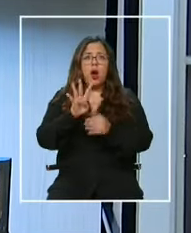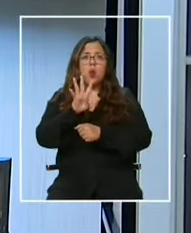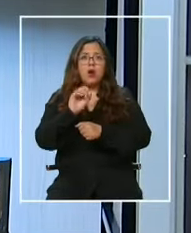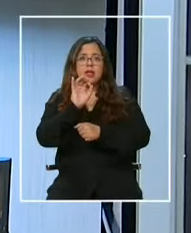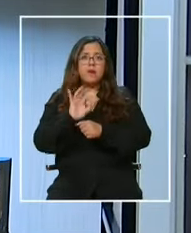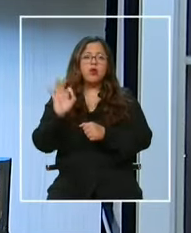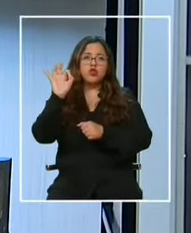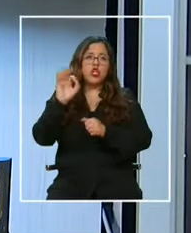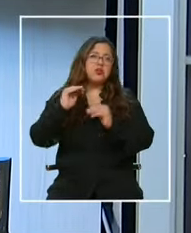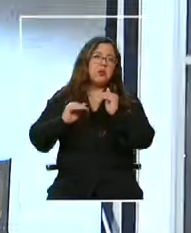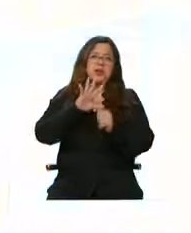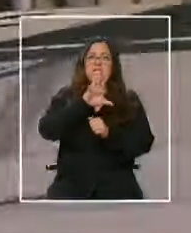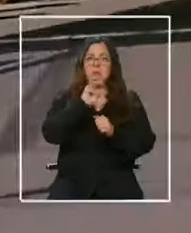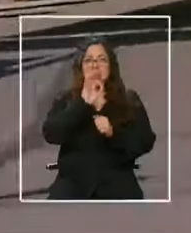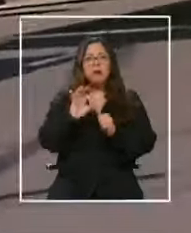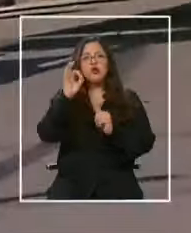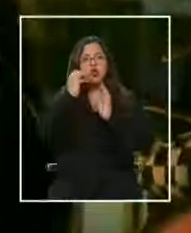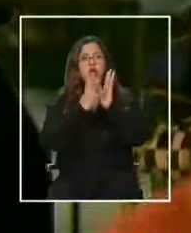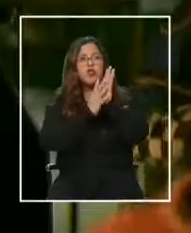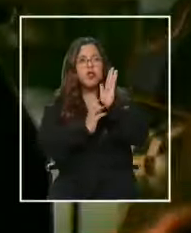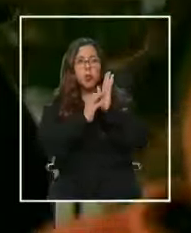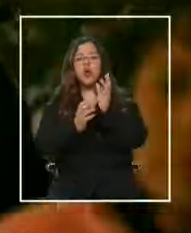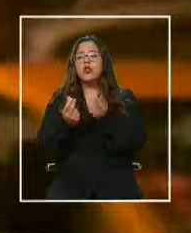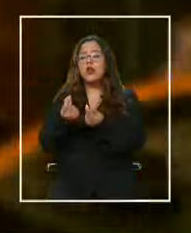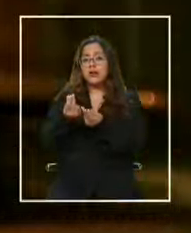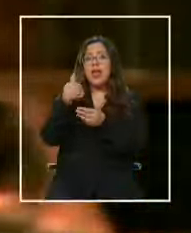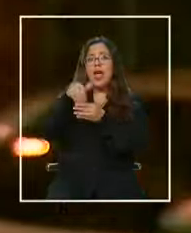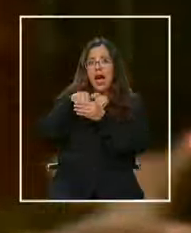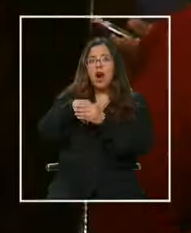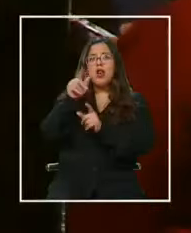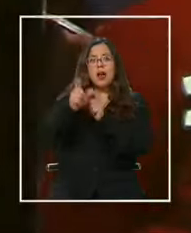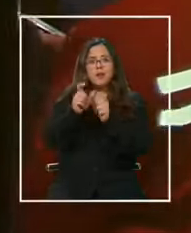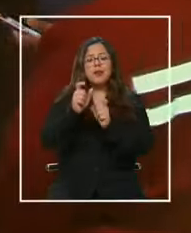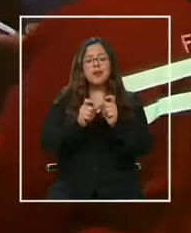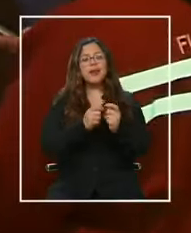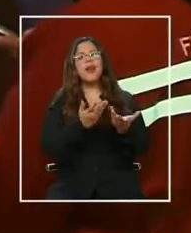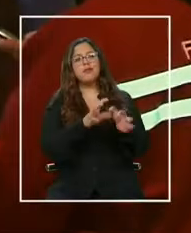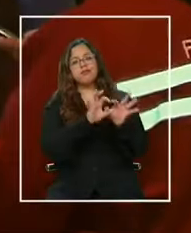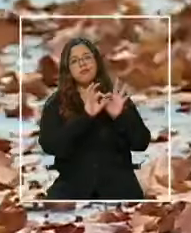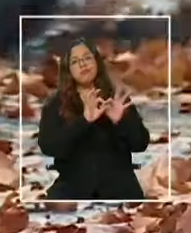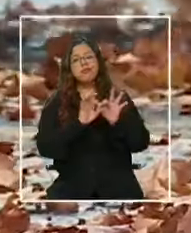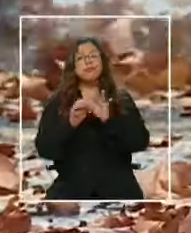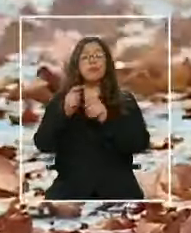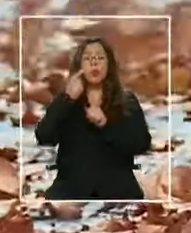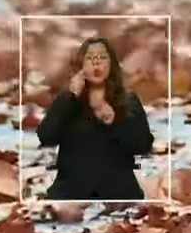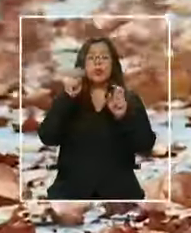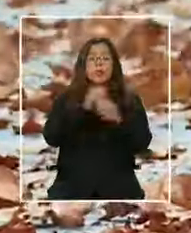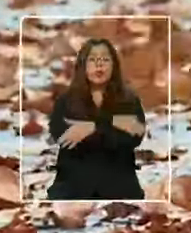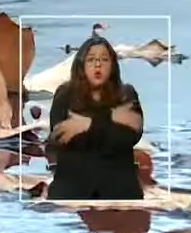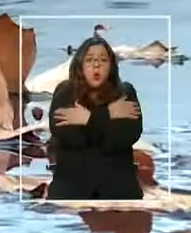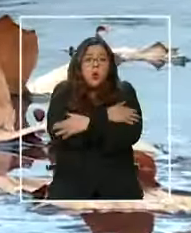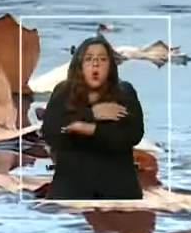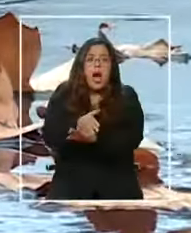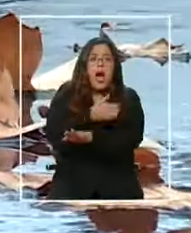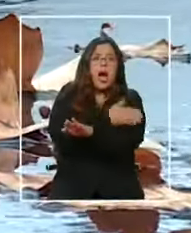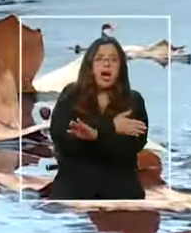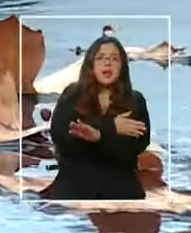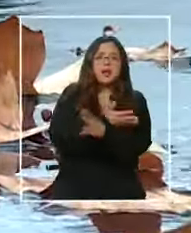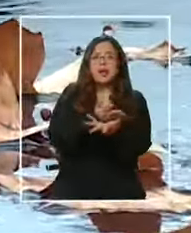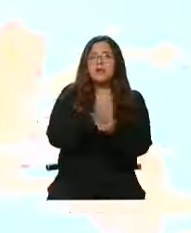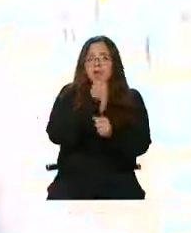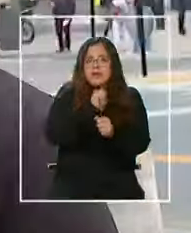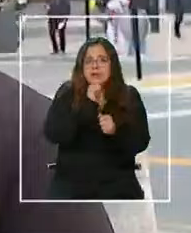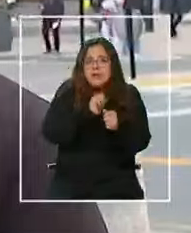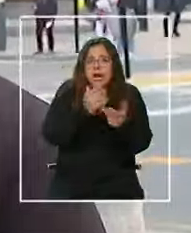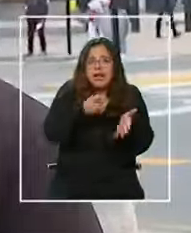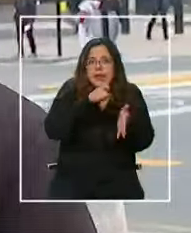descuento, 50 en algunos casos muy específicos. Un ahorro que los consumidores agradecen, considerando que el periodo de frío se adelantó y aún quedan muchos